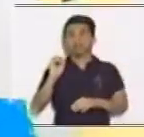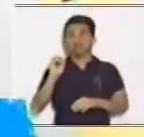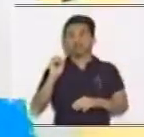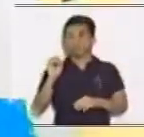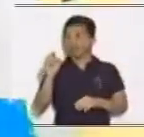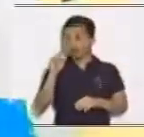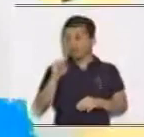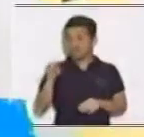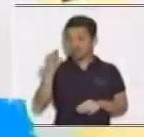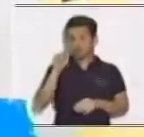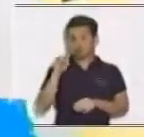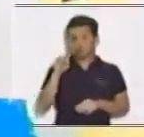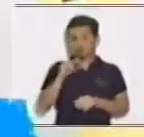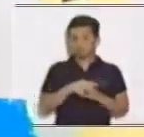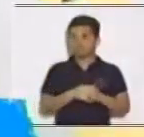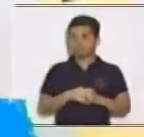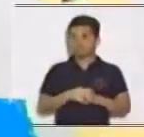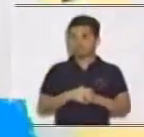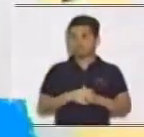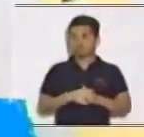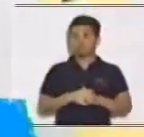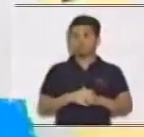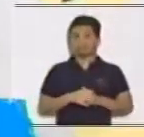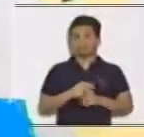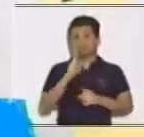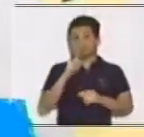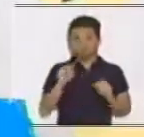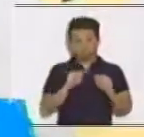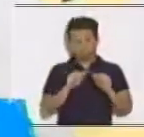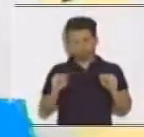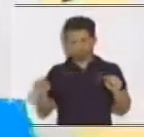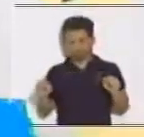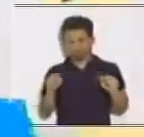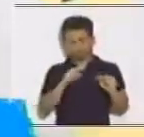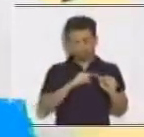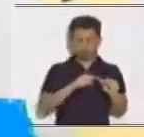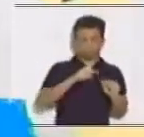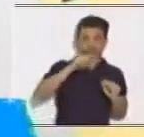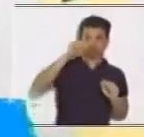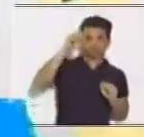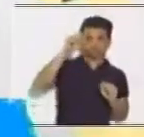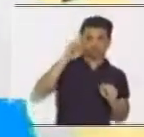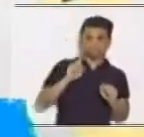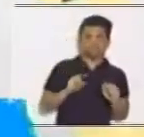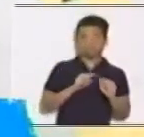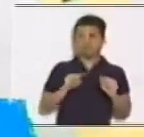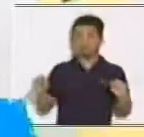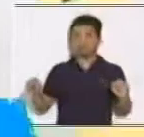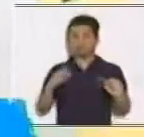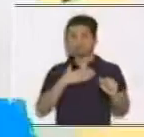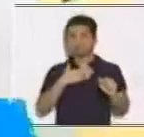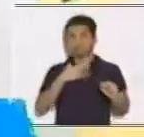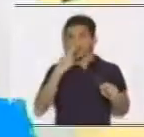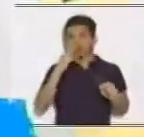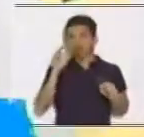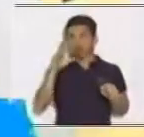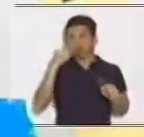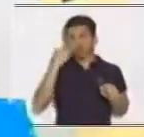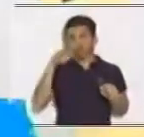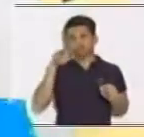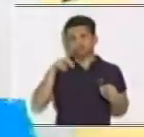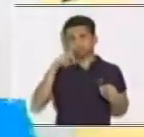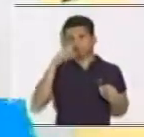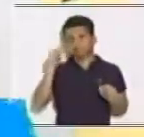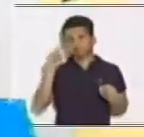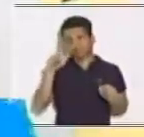formamos? Hay un lado totalmente horizontal y uno totalmente vertical. Y entonces este